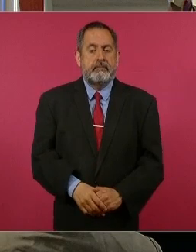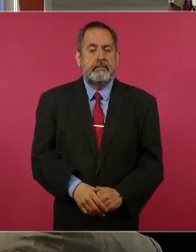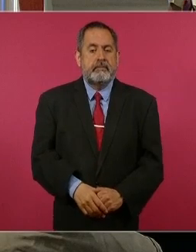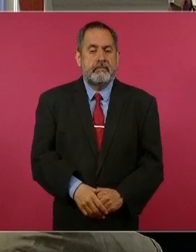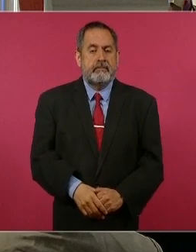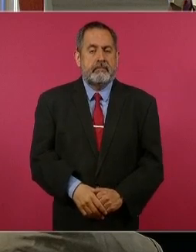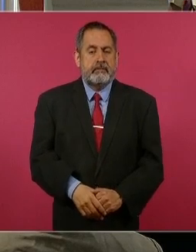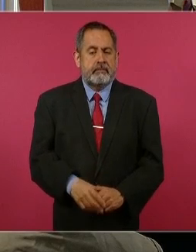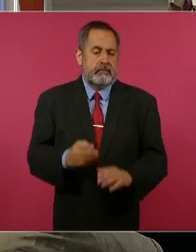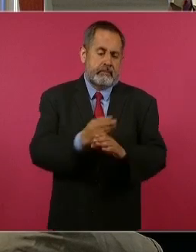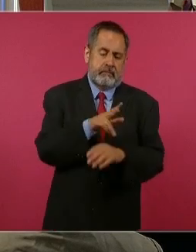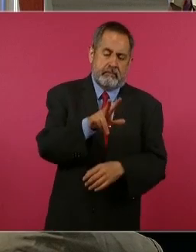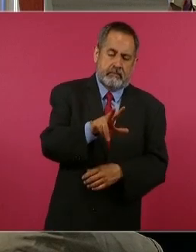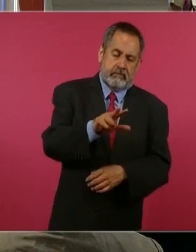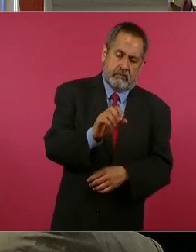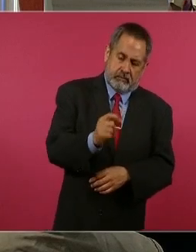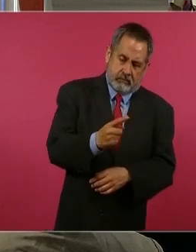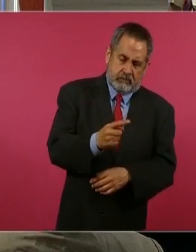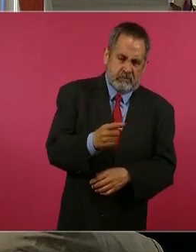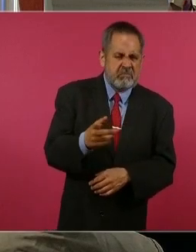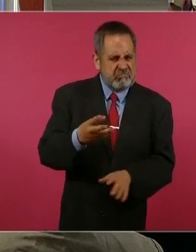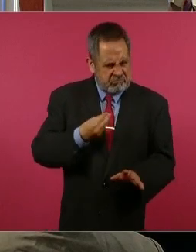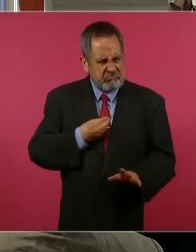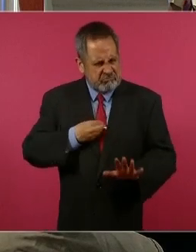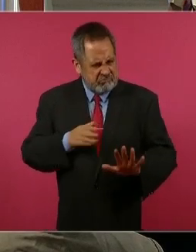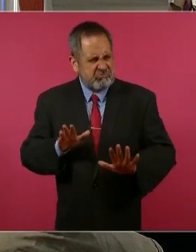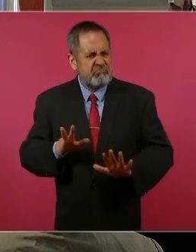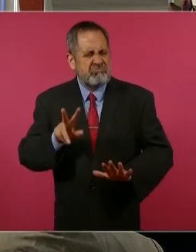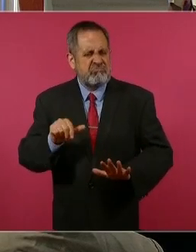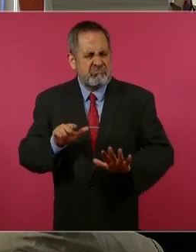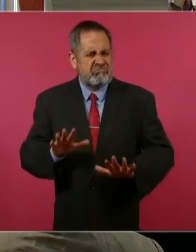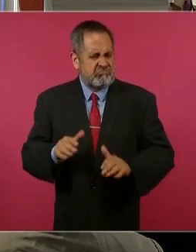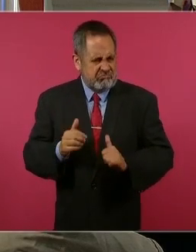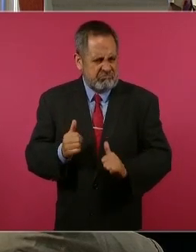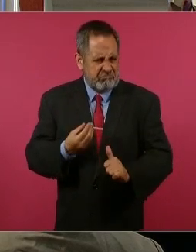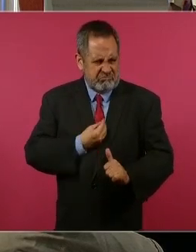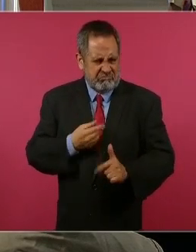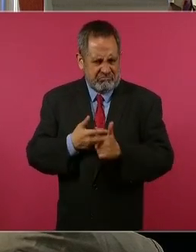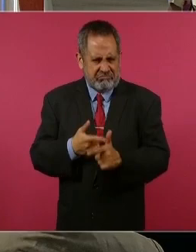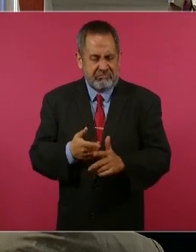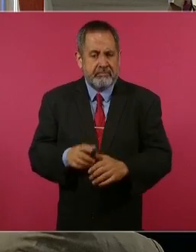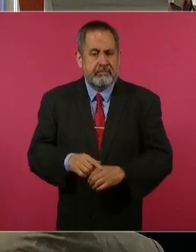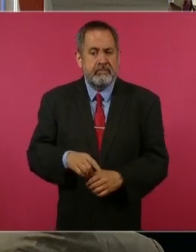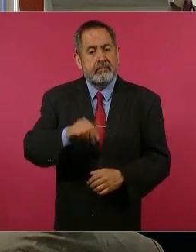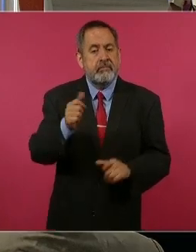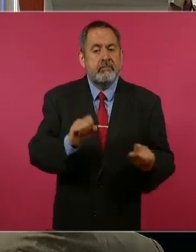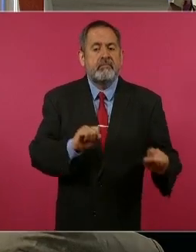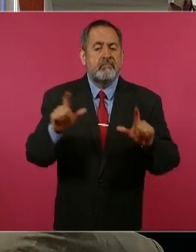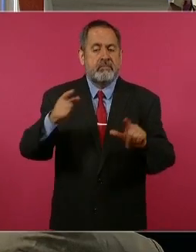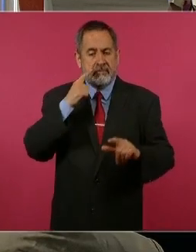Estaba 18.24. Aguantamos. Pero a ver, pon